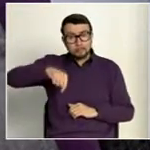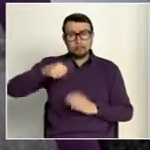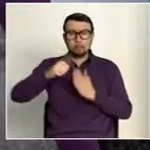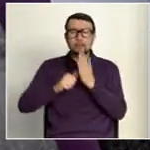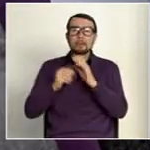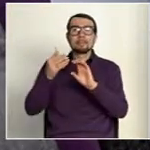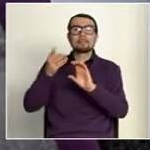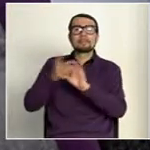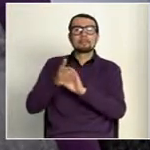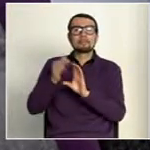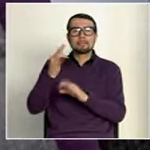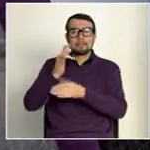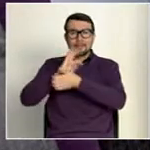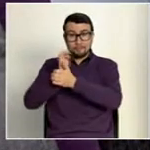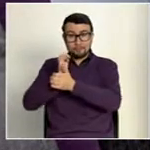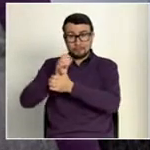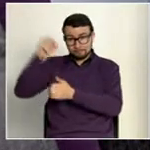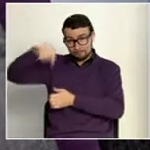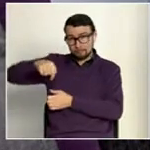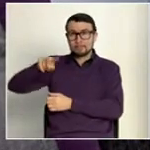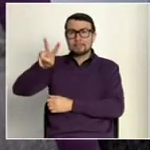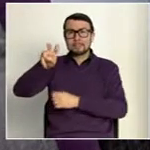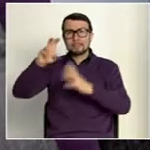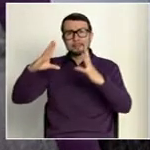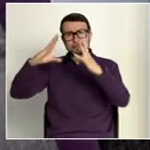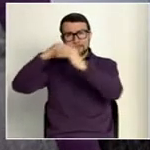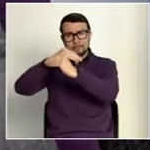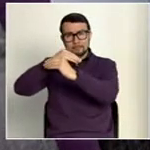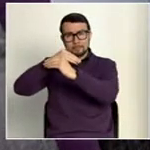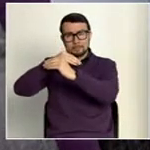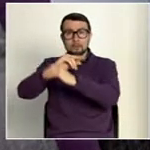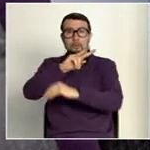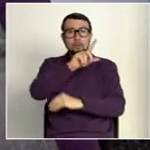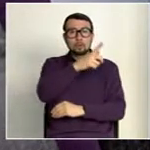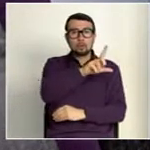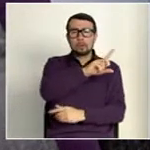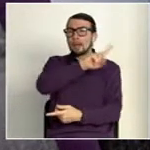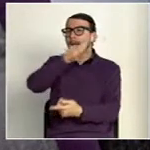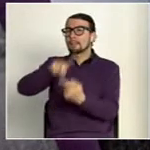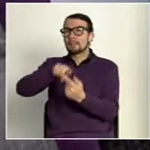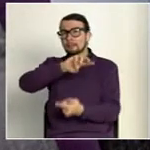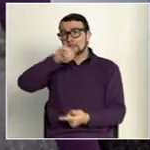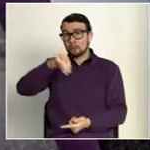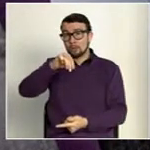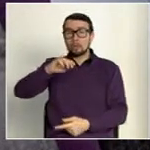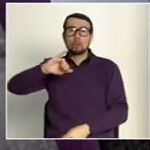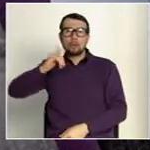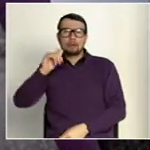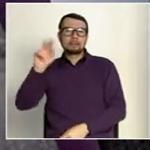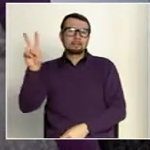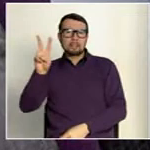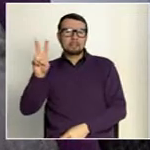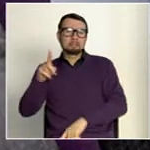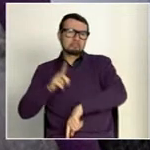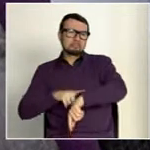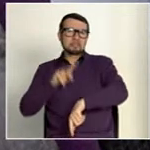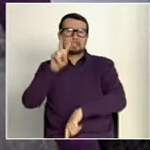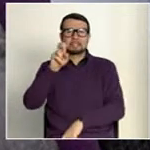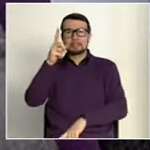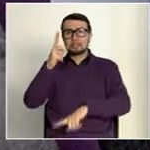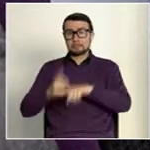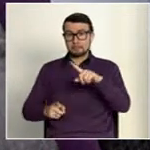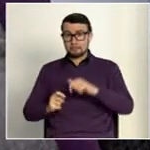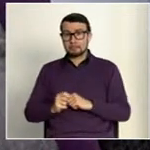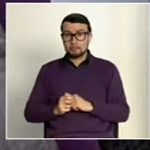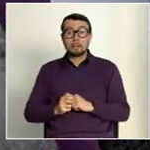Telecafé a las 7 de la noche, lunes a miércoles, los jueves y viernes 7:30, a las 5 de la